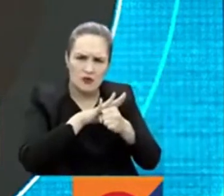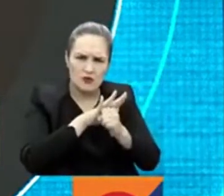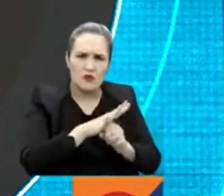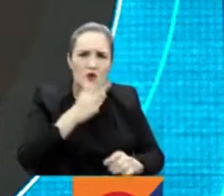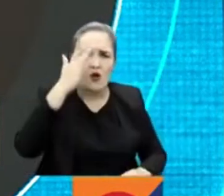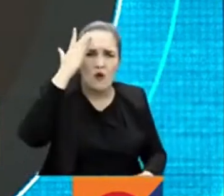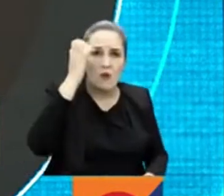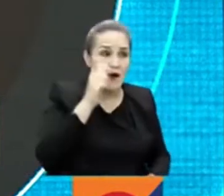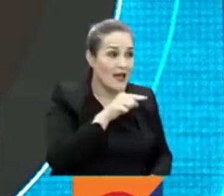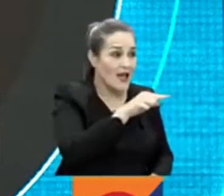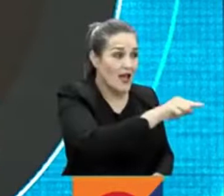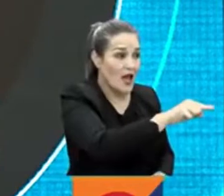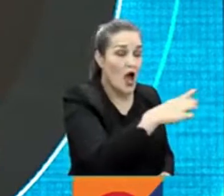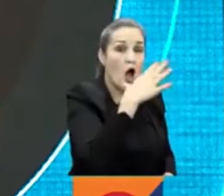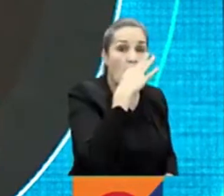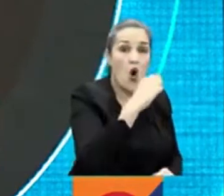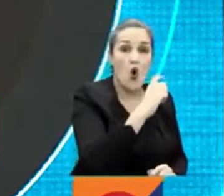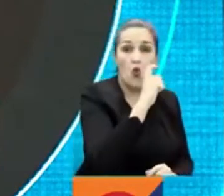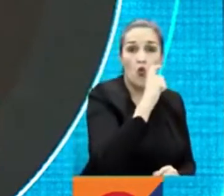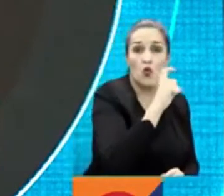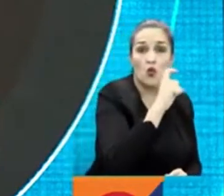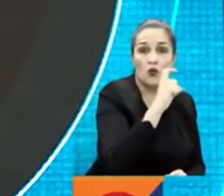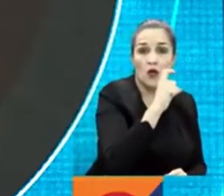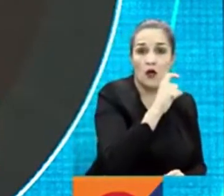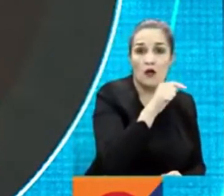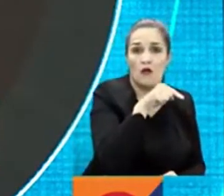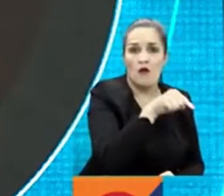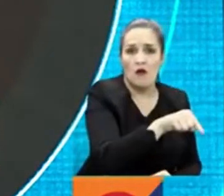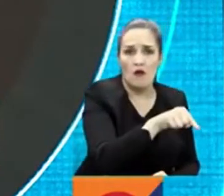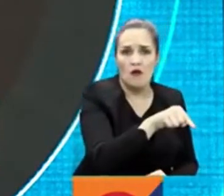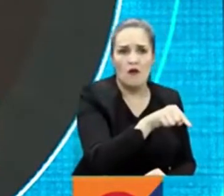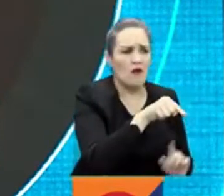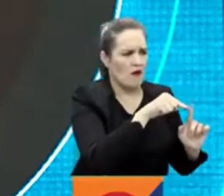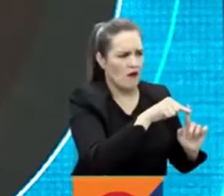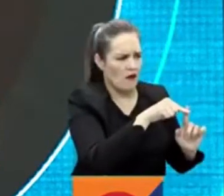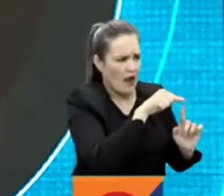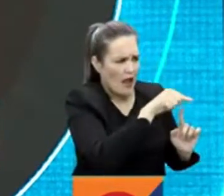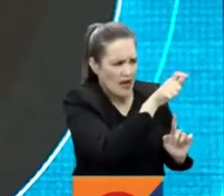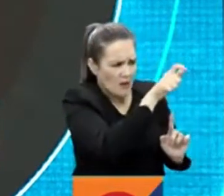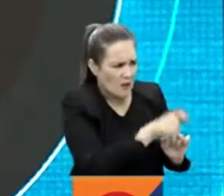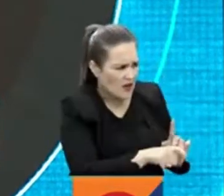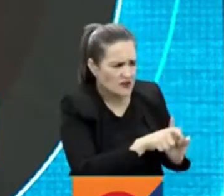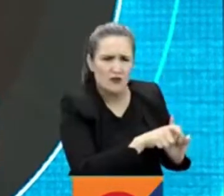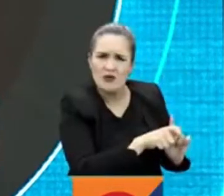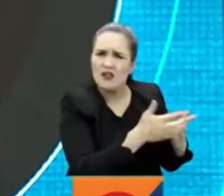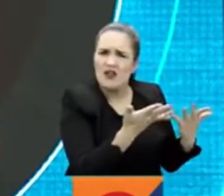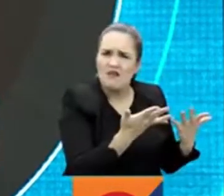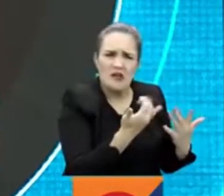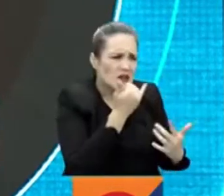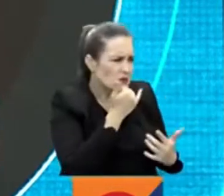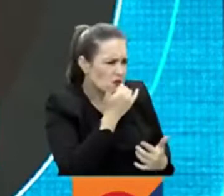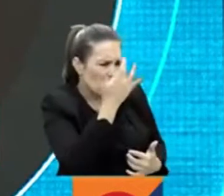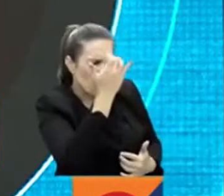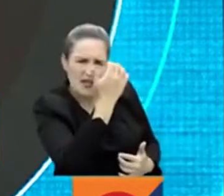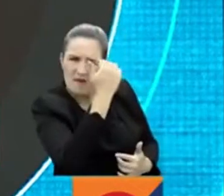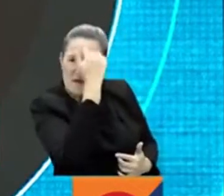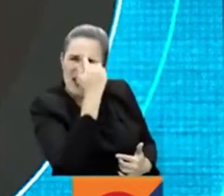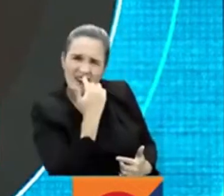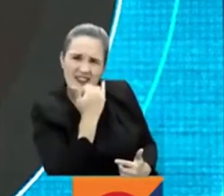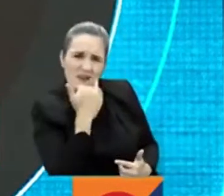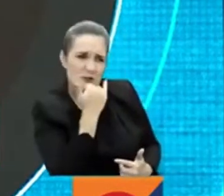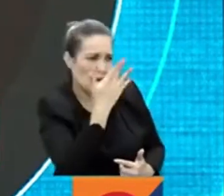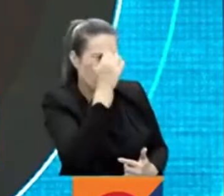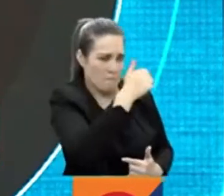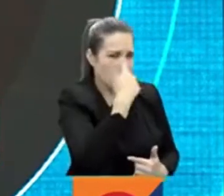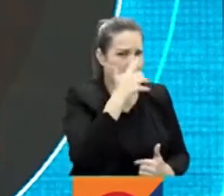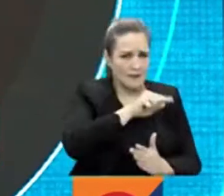el principal sospechoso, el esposo de su hermana, la víctima, Jonathan Torres, hablamos con un experto forense para conocer algo del perfil de quien ejecuta